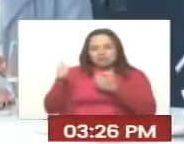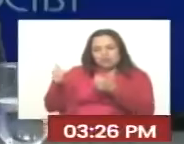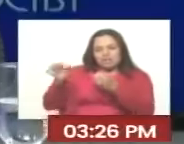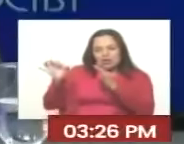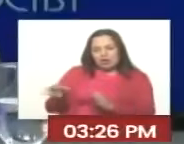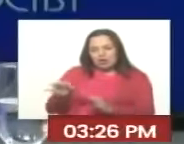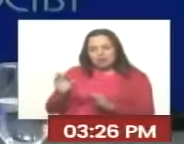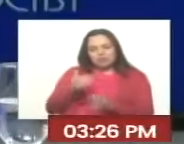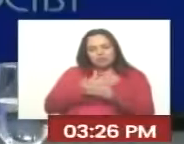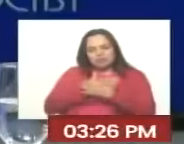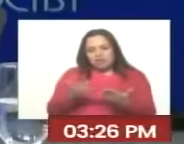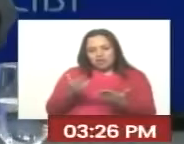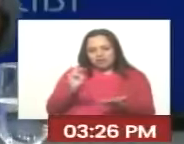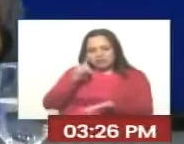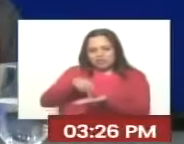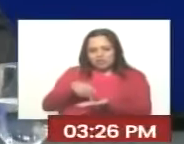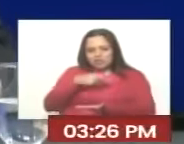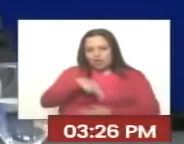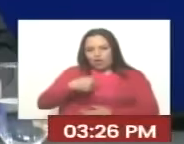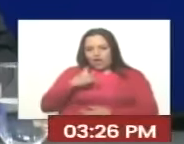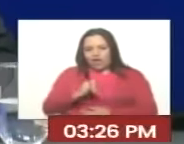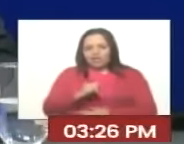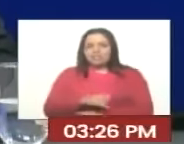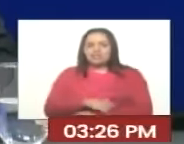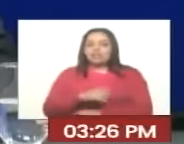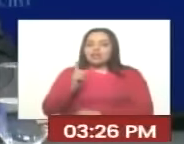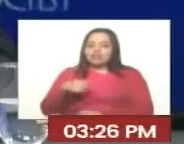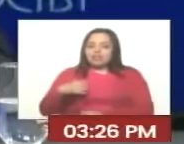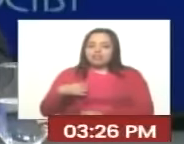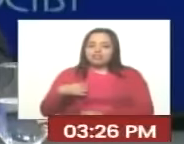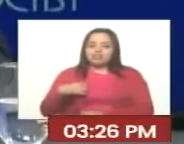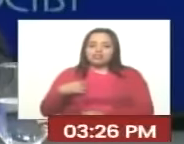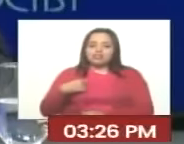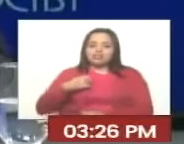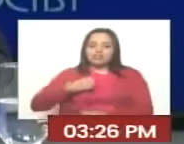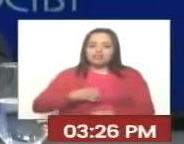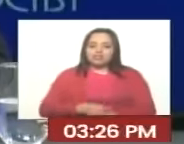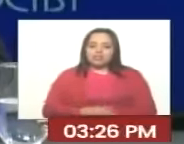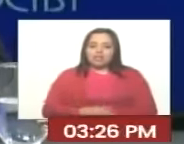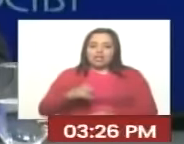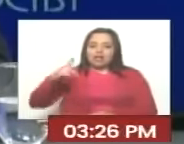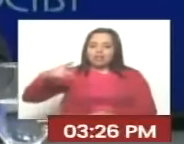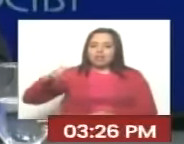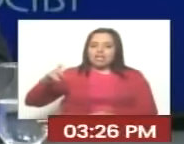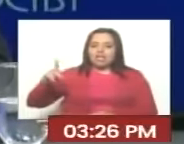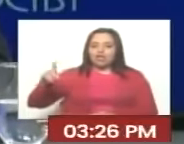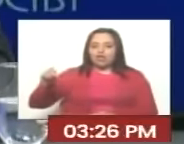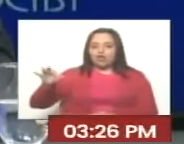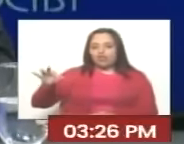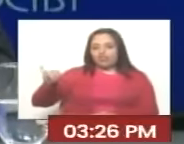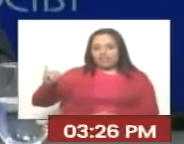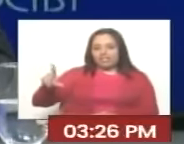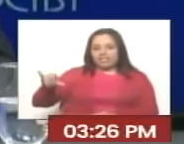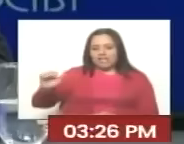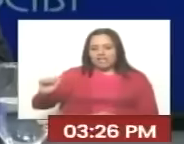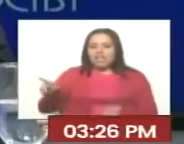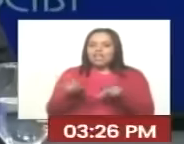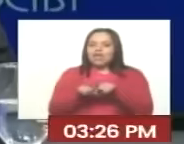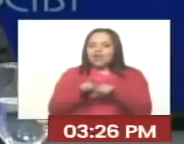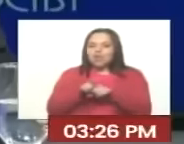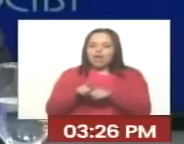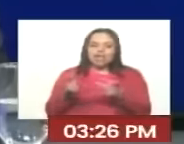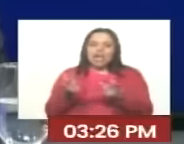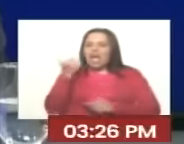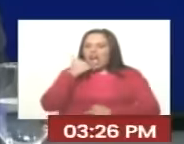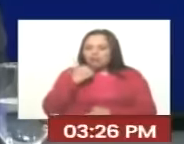gusto estaremos aquí. Nosotros tenemos un programa que se llama Pedofilia es crimen, porque alguna gente ha querido decir